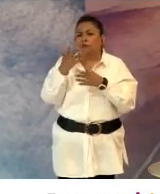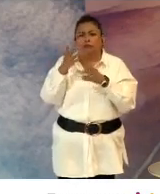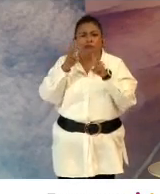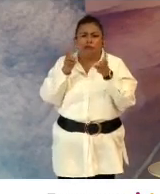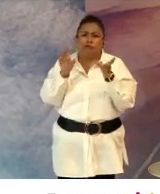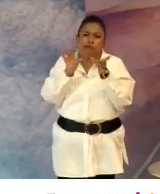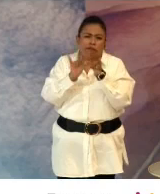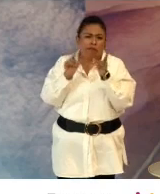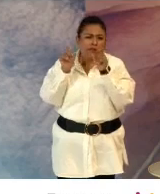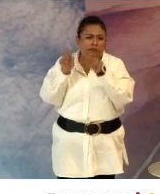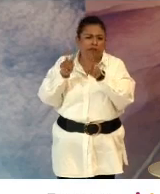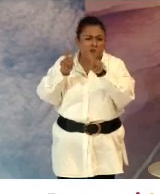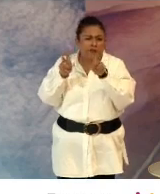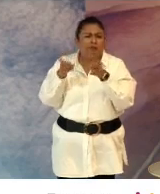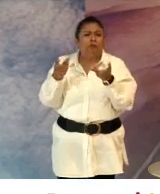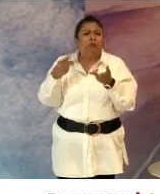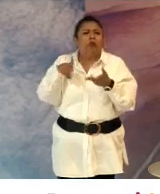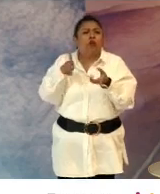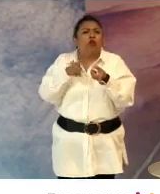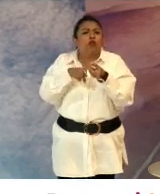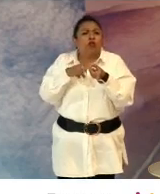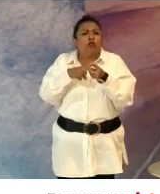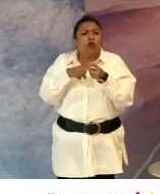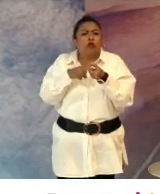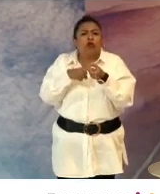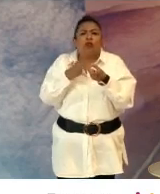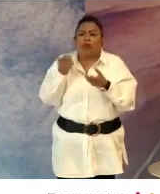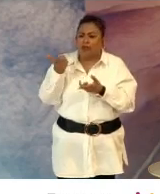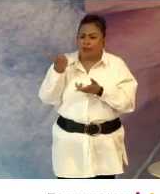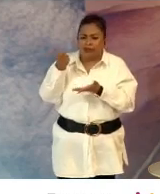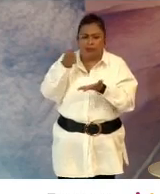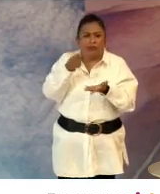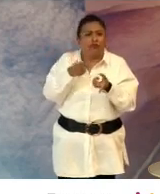esto. Pero ¿dónde está todo el monero,